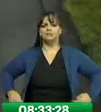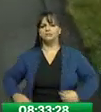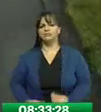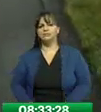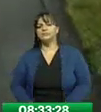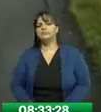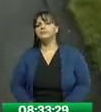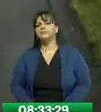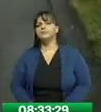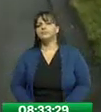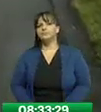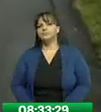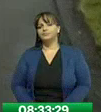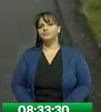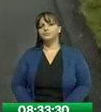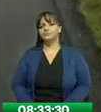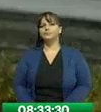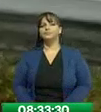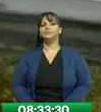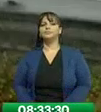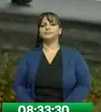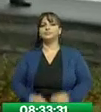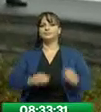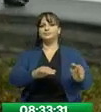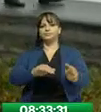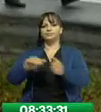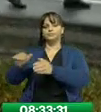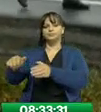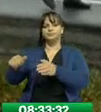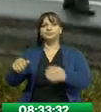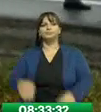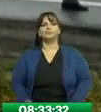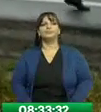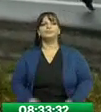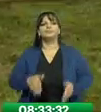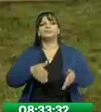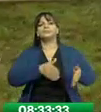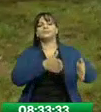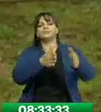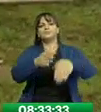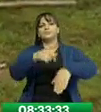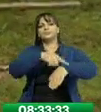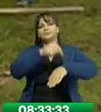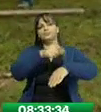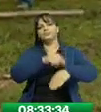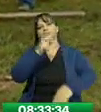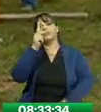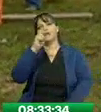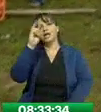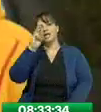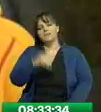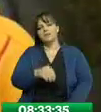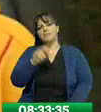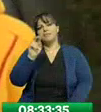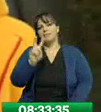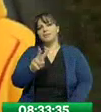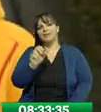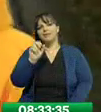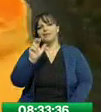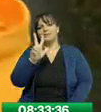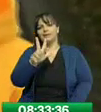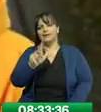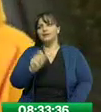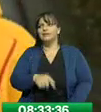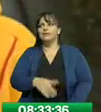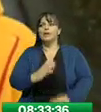el kilómetro 33 de la vía a Quevedo, en cambio, un bus de transporte interprovincial se volcó a un costado de la carretera. El carro se abrió